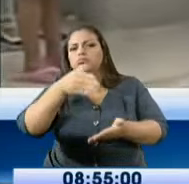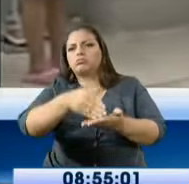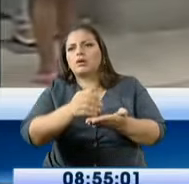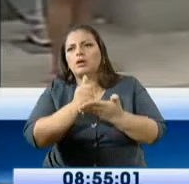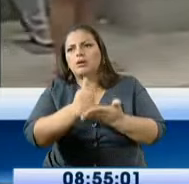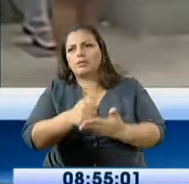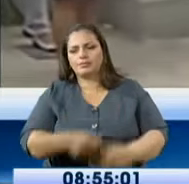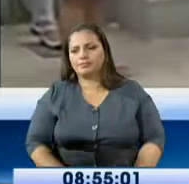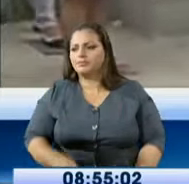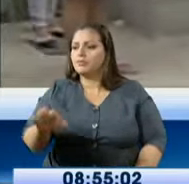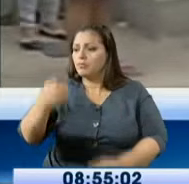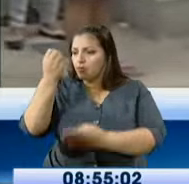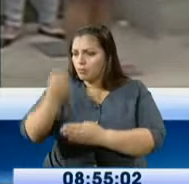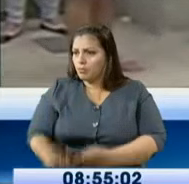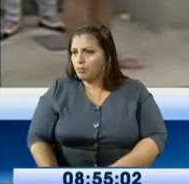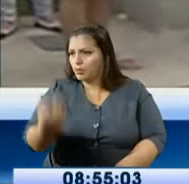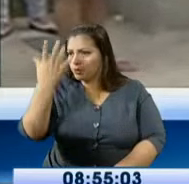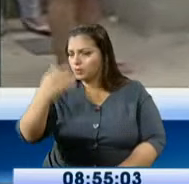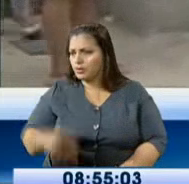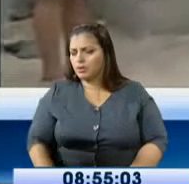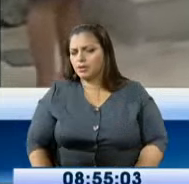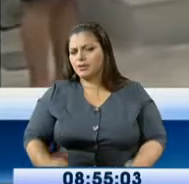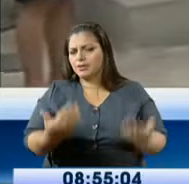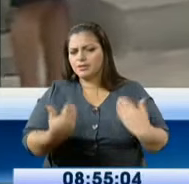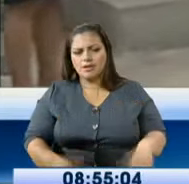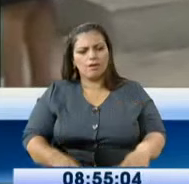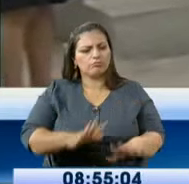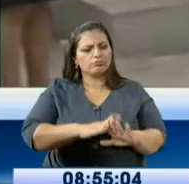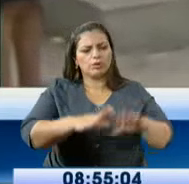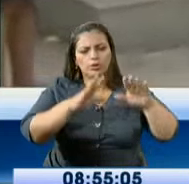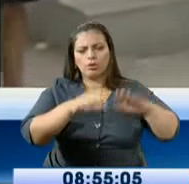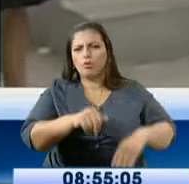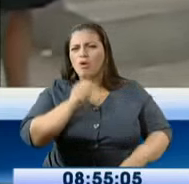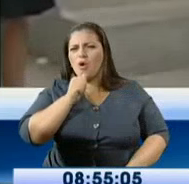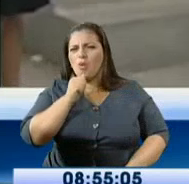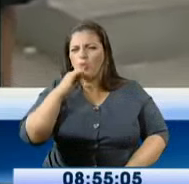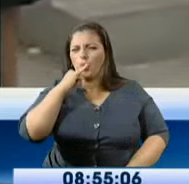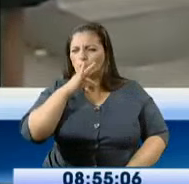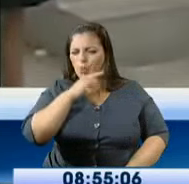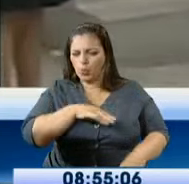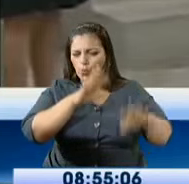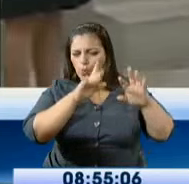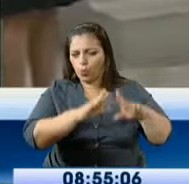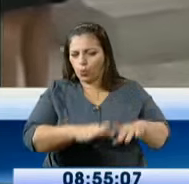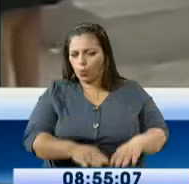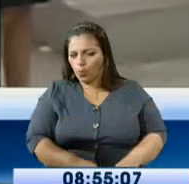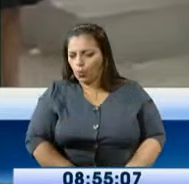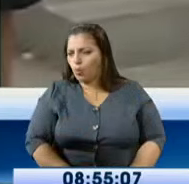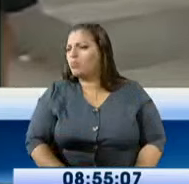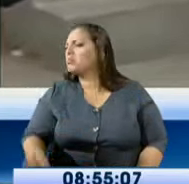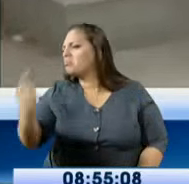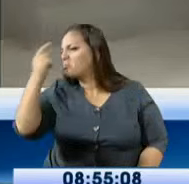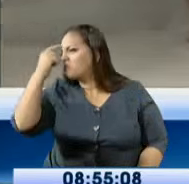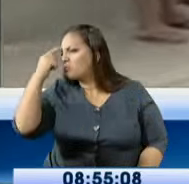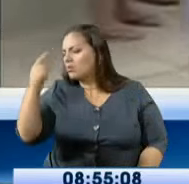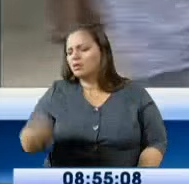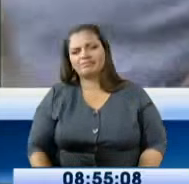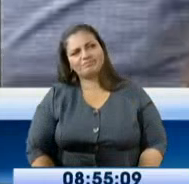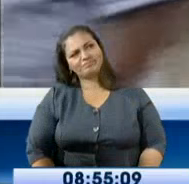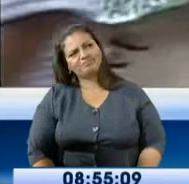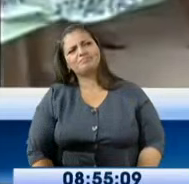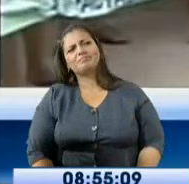y destapó esa caja. ¿Qué creen ustedes? De pronto, ojalá que si llueve, a lo mejor se le vuelva a formar el mismo problema. Sí, de nuevo, esto